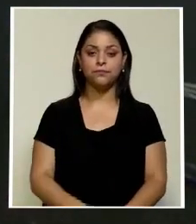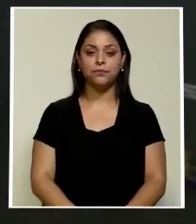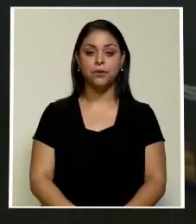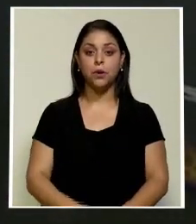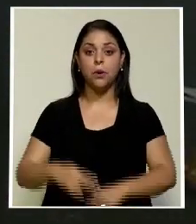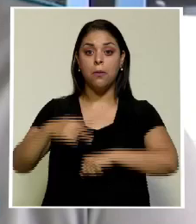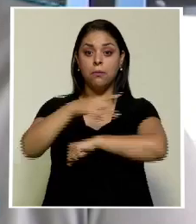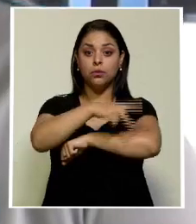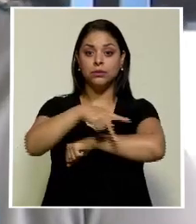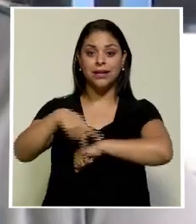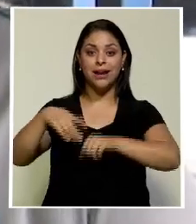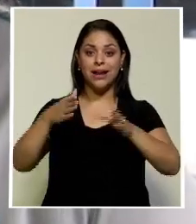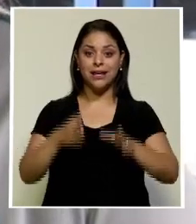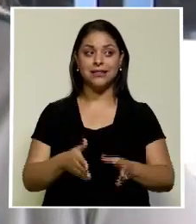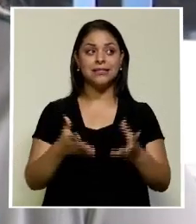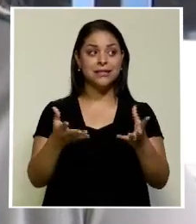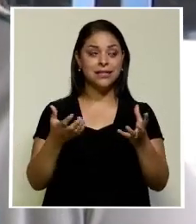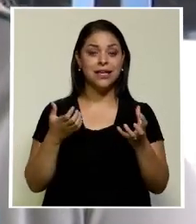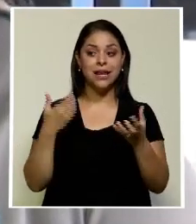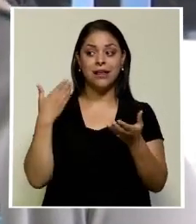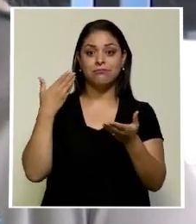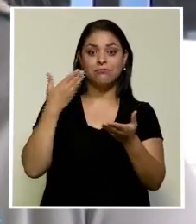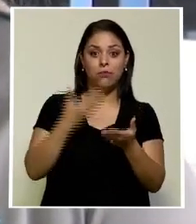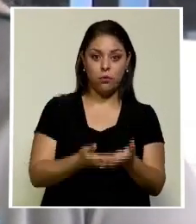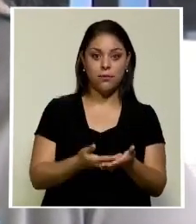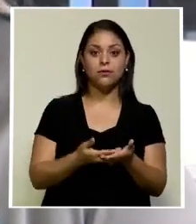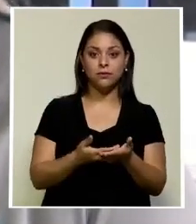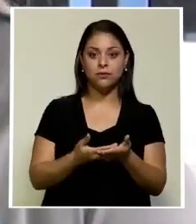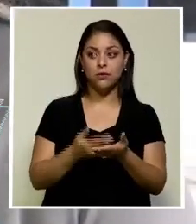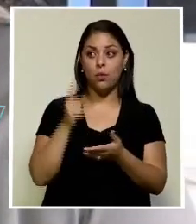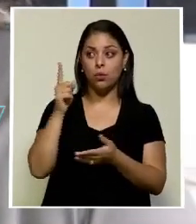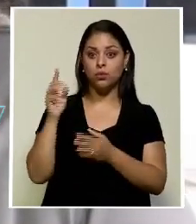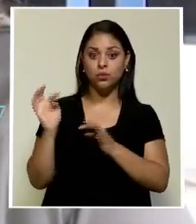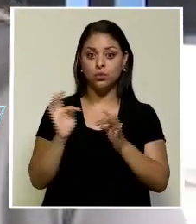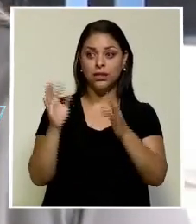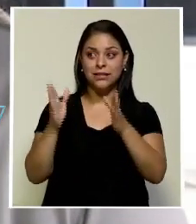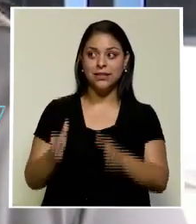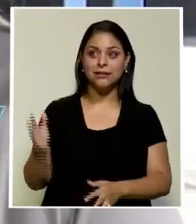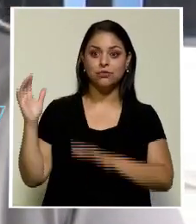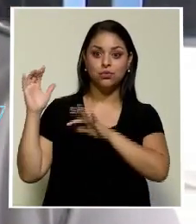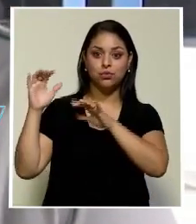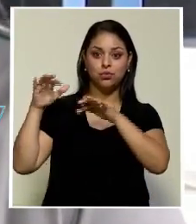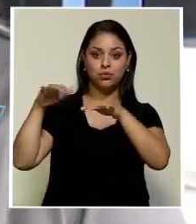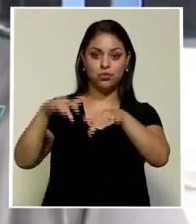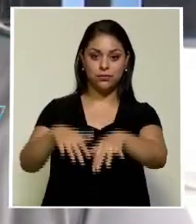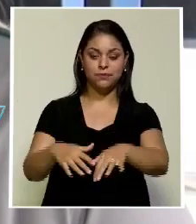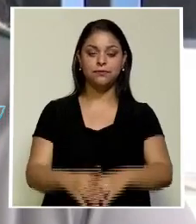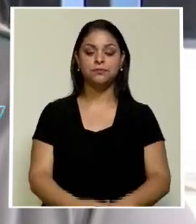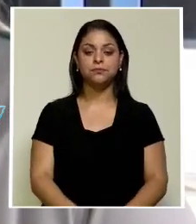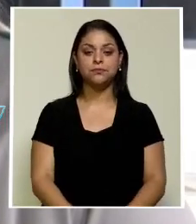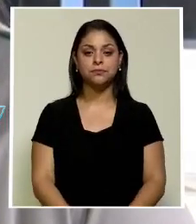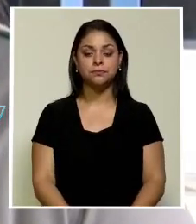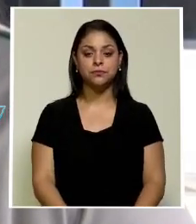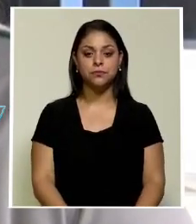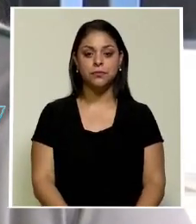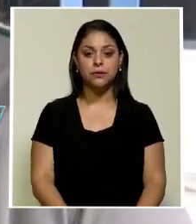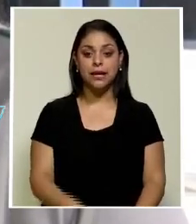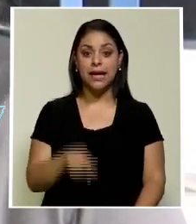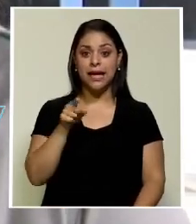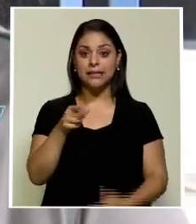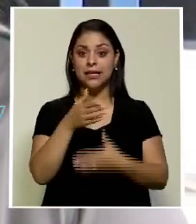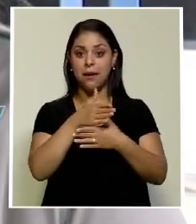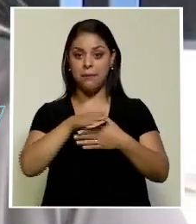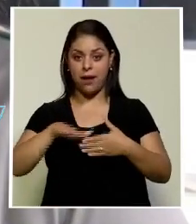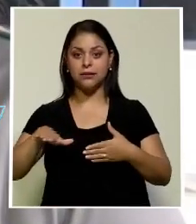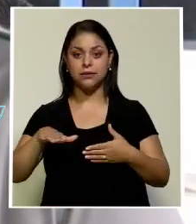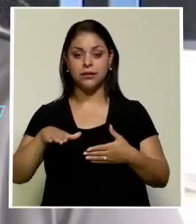una temporada más. Esperamos un gran impacto de los turistas, ¿verdad? Y no solamente, bueno, obviamente en la parte de los cruceristas,